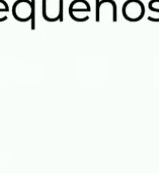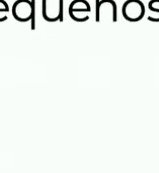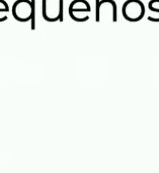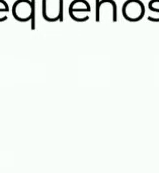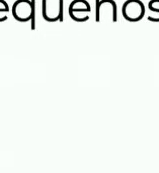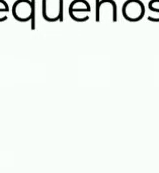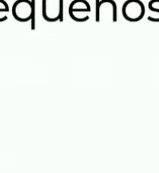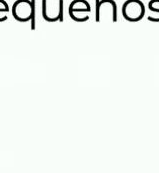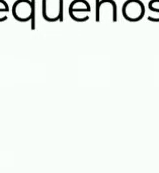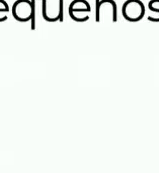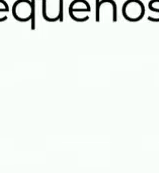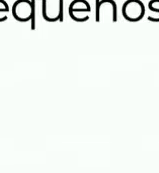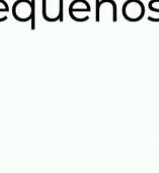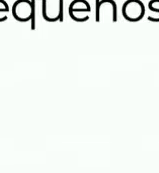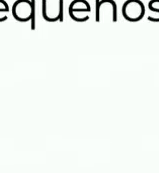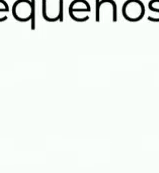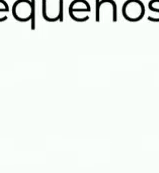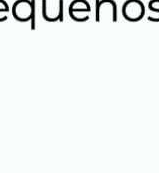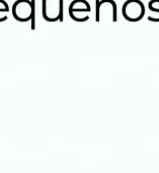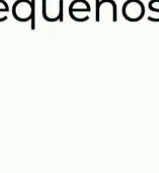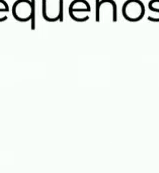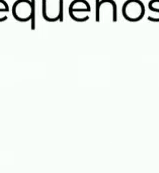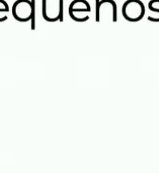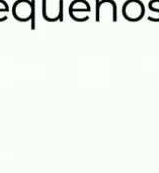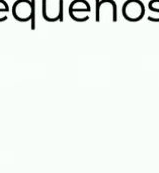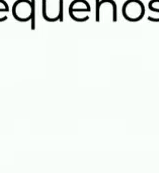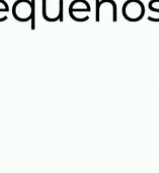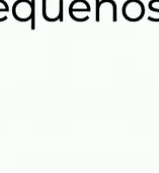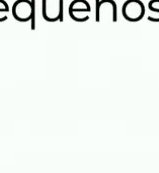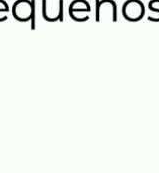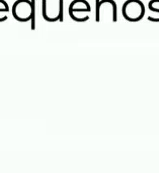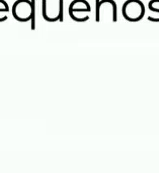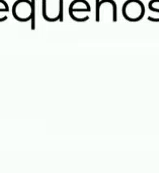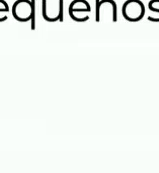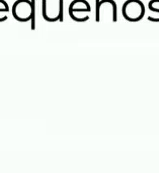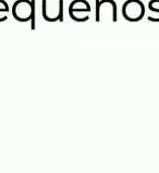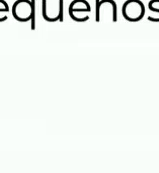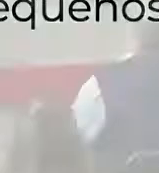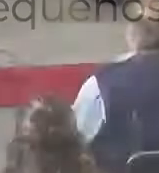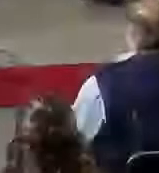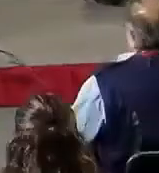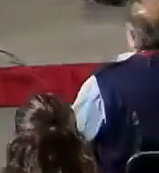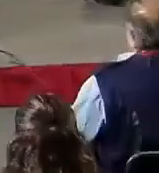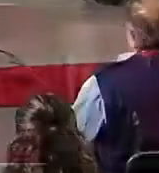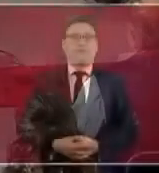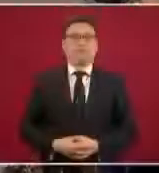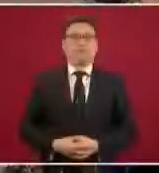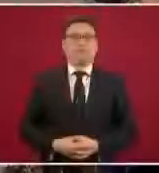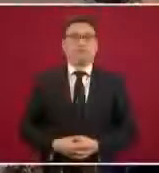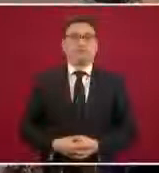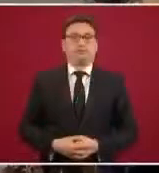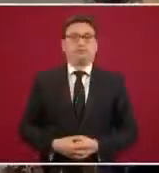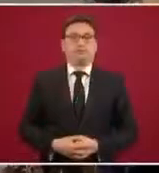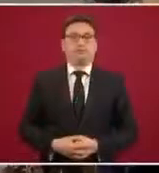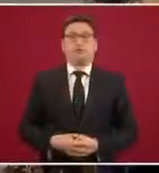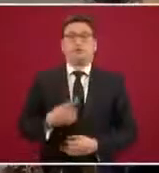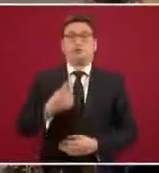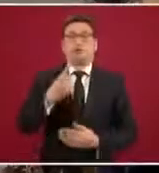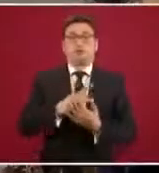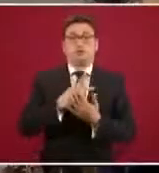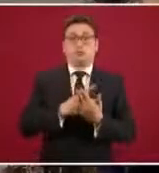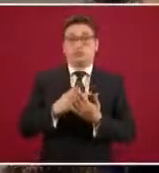de los mexicanos, cuando menos con un programa de bienestar,